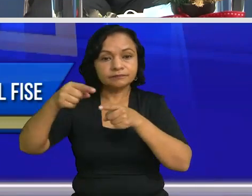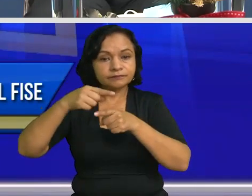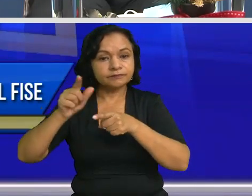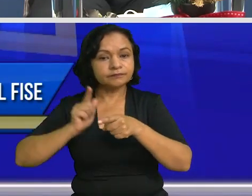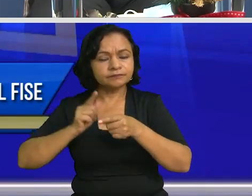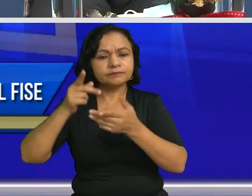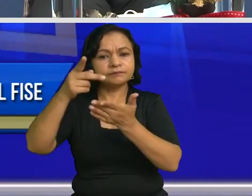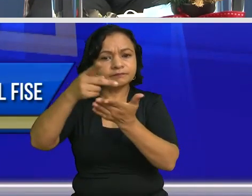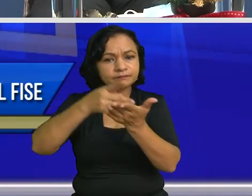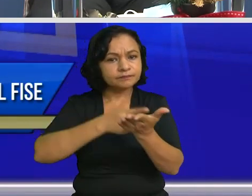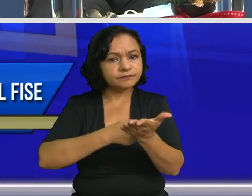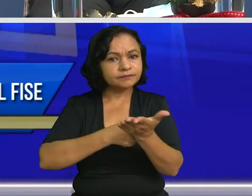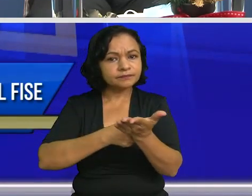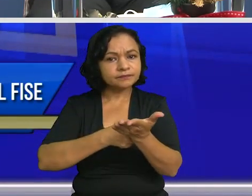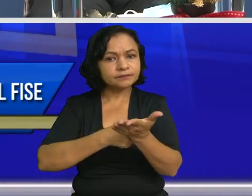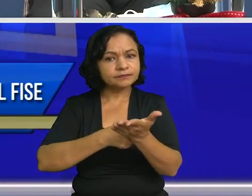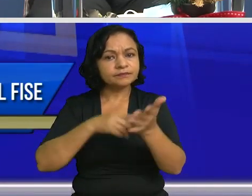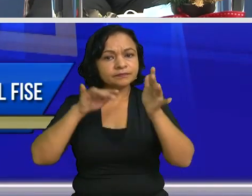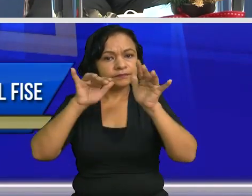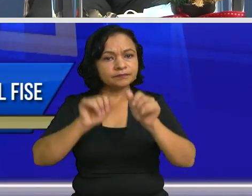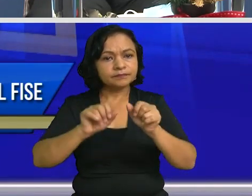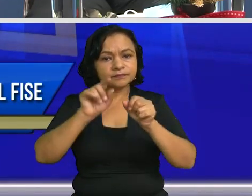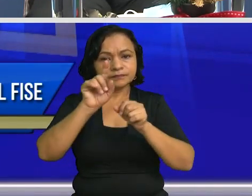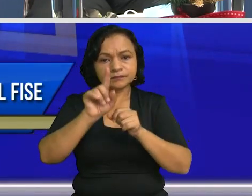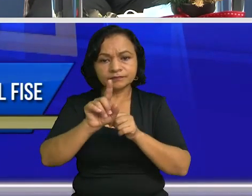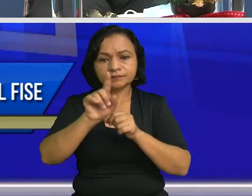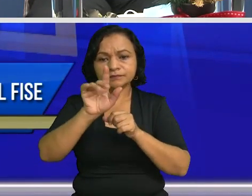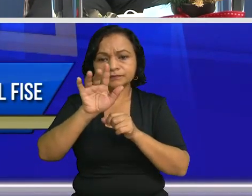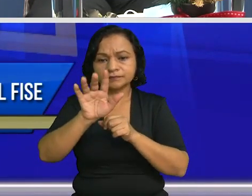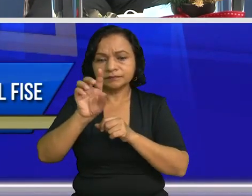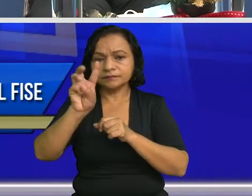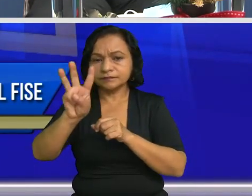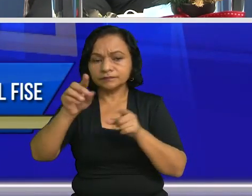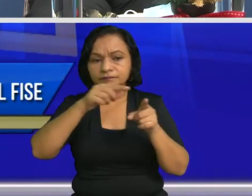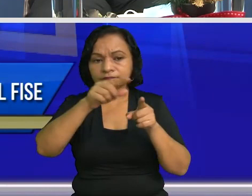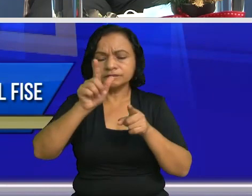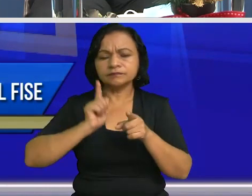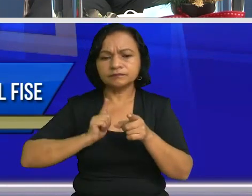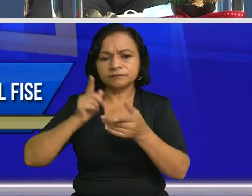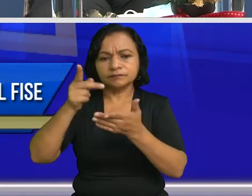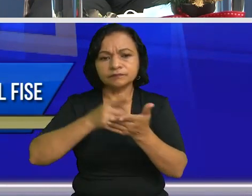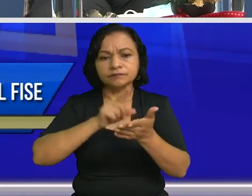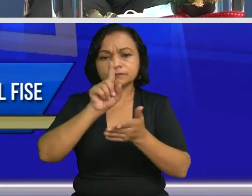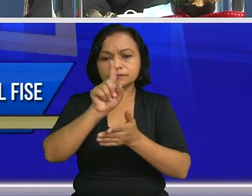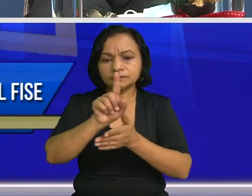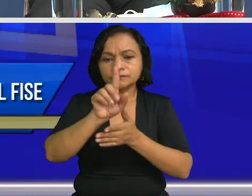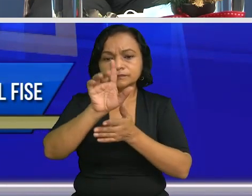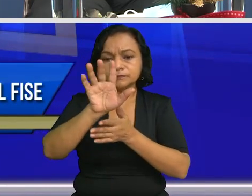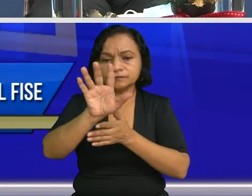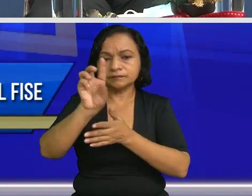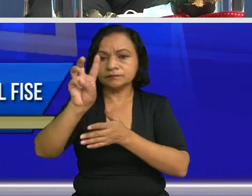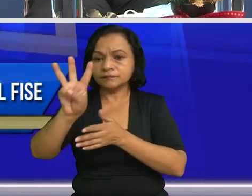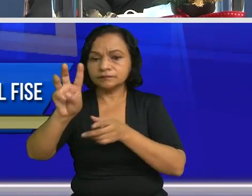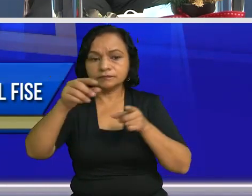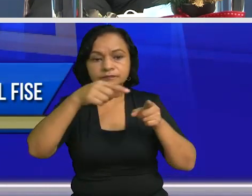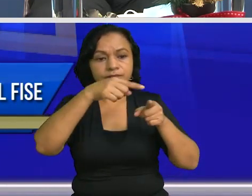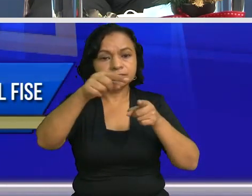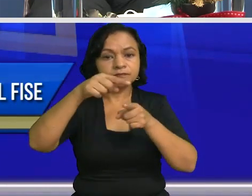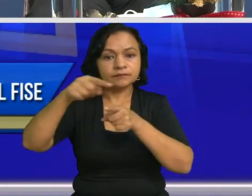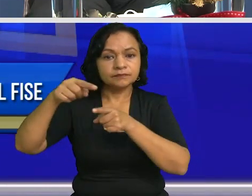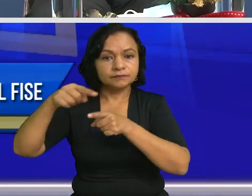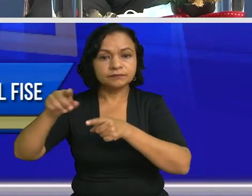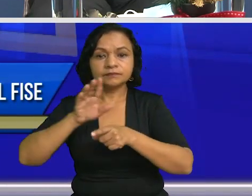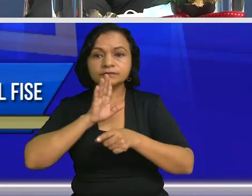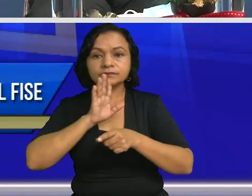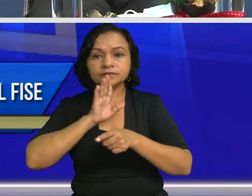proyecto ya es exactamente son 153 municipios nosotros tenemos